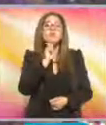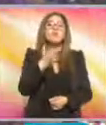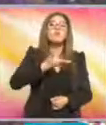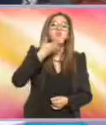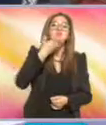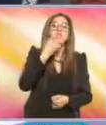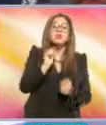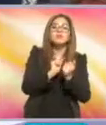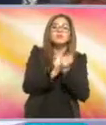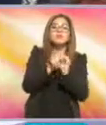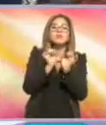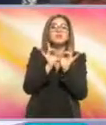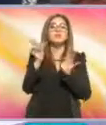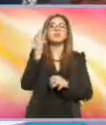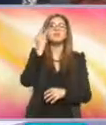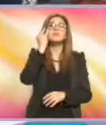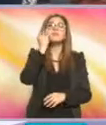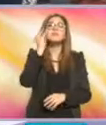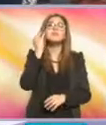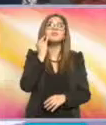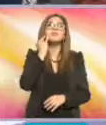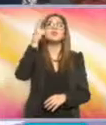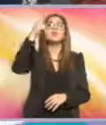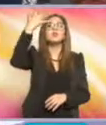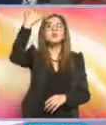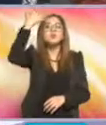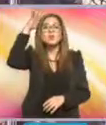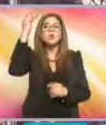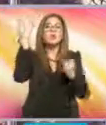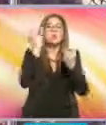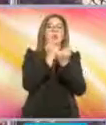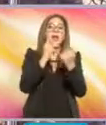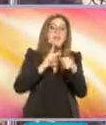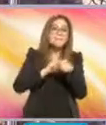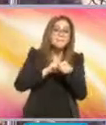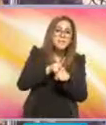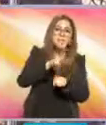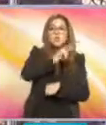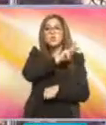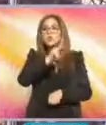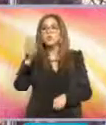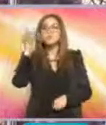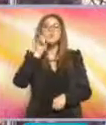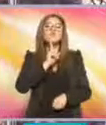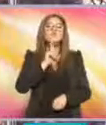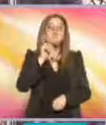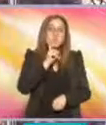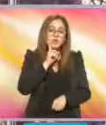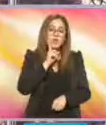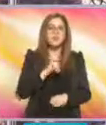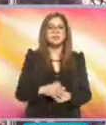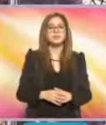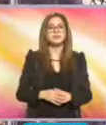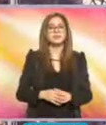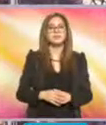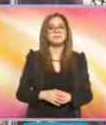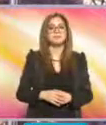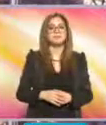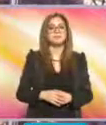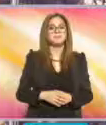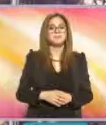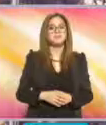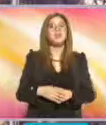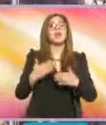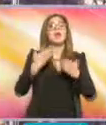a mancharnos de alguna manera por el sol y por el tipo de piel y melanina que tenemos las mexicanas, o las latinas en general. Y ahora hasta por